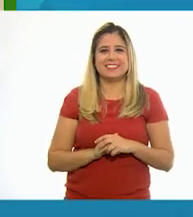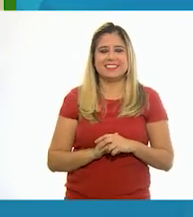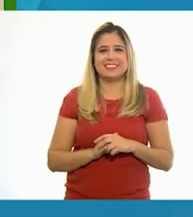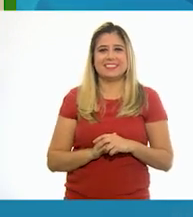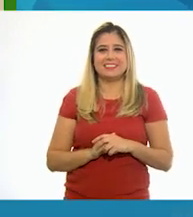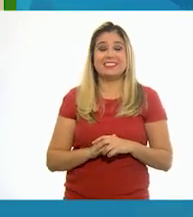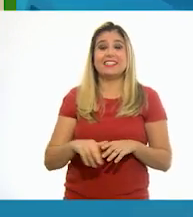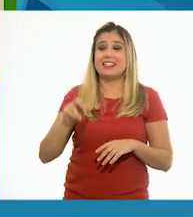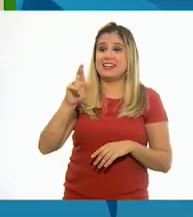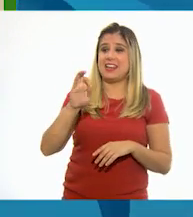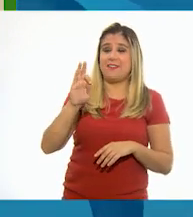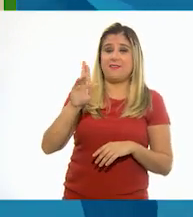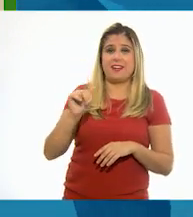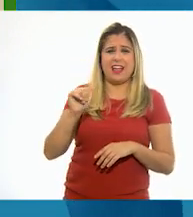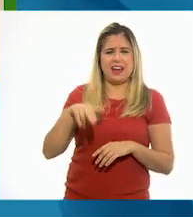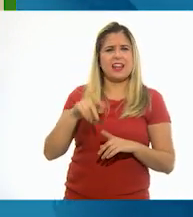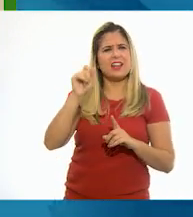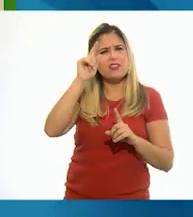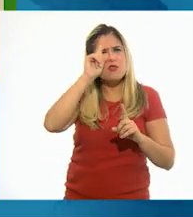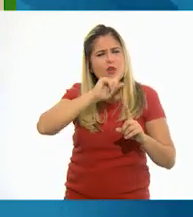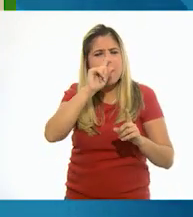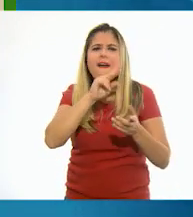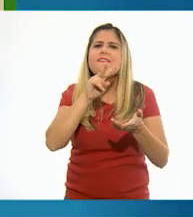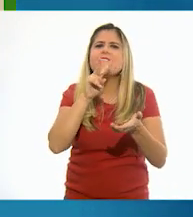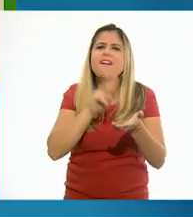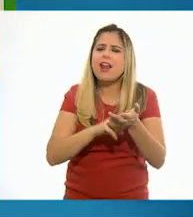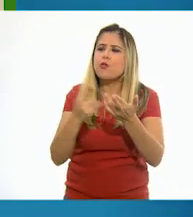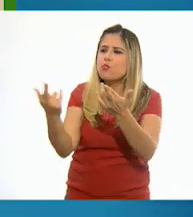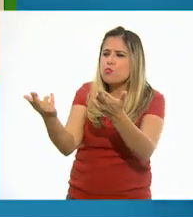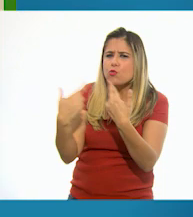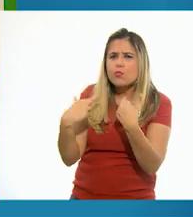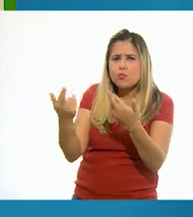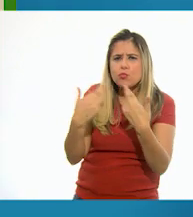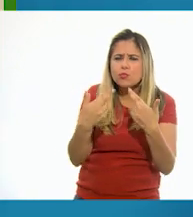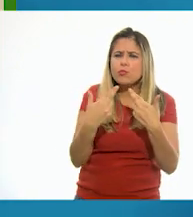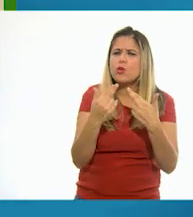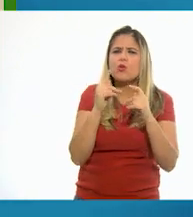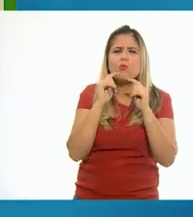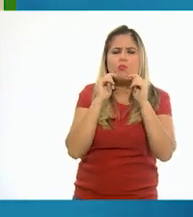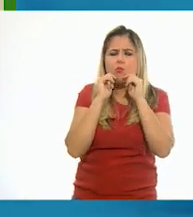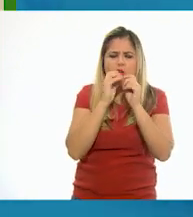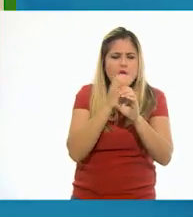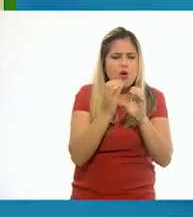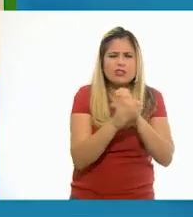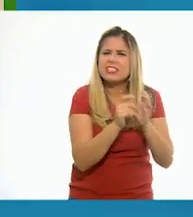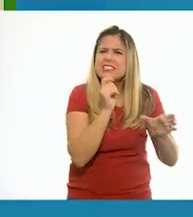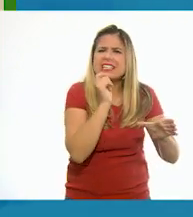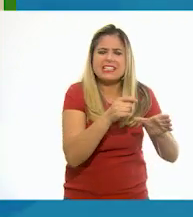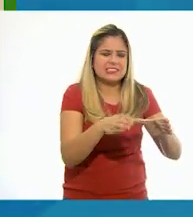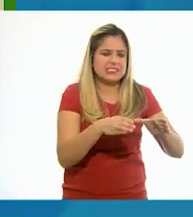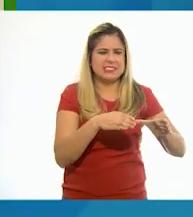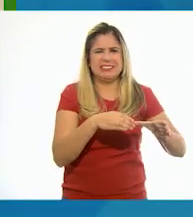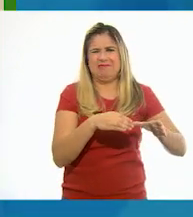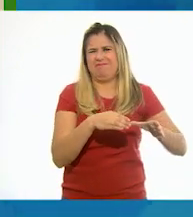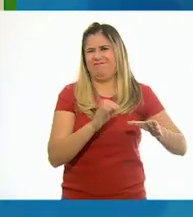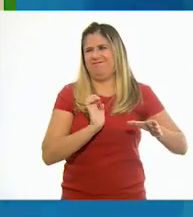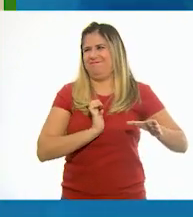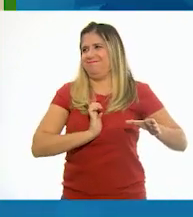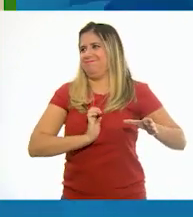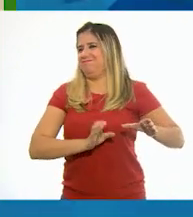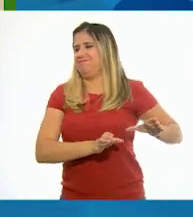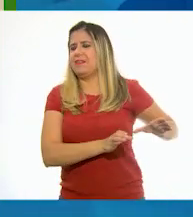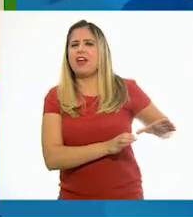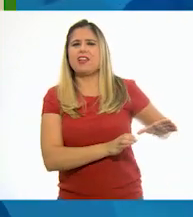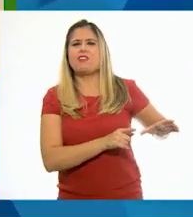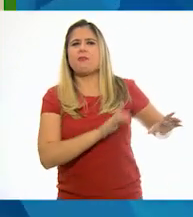El refrán recomienda valorar los regalos tal y como son. No hacerle mala cara para no lastimar